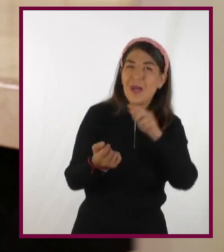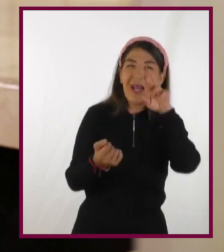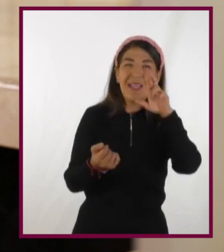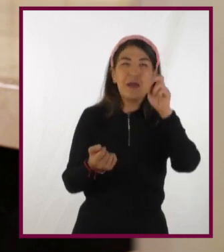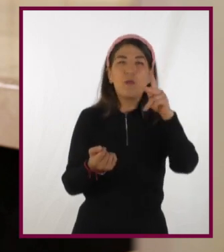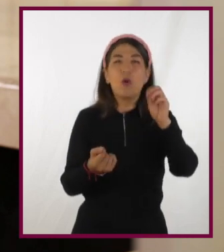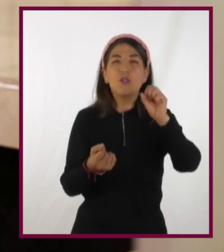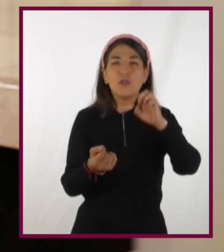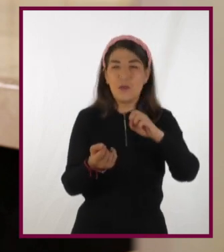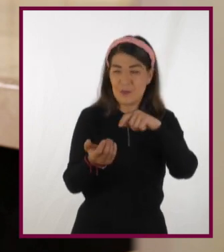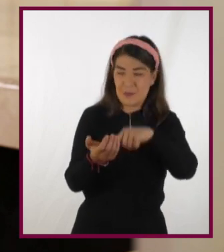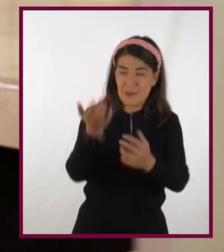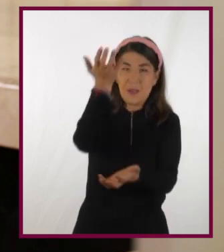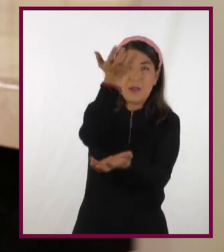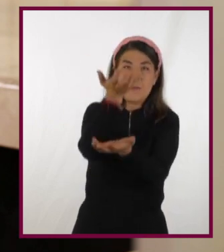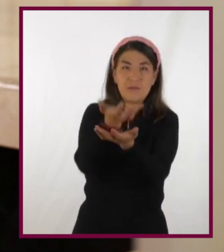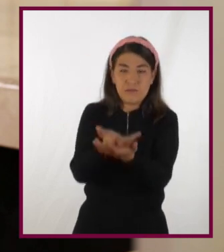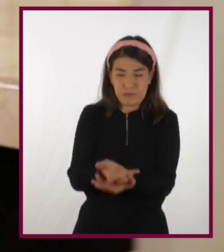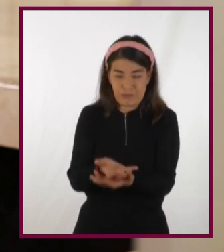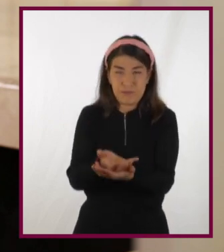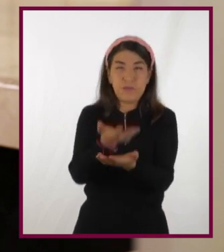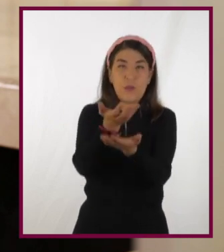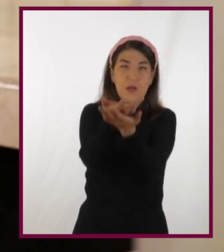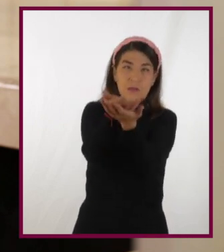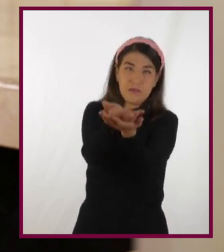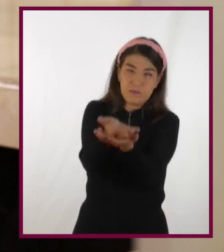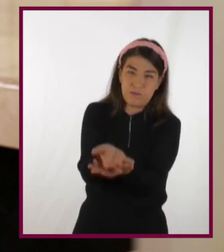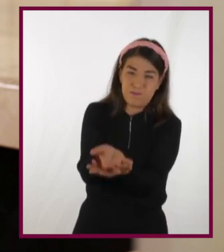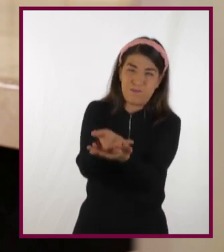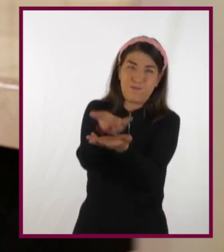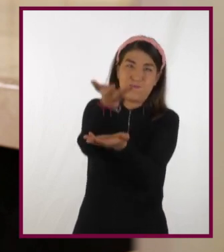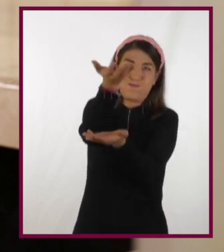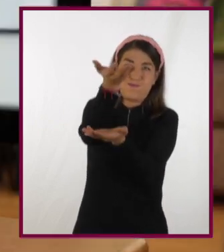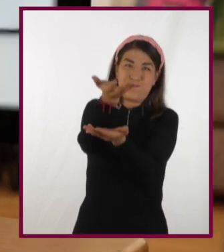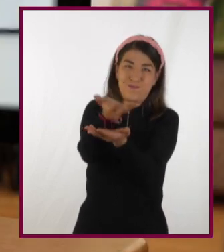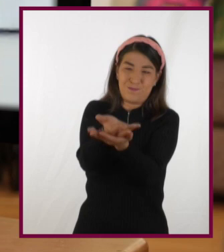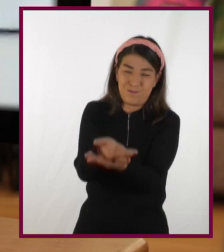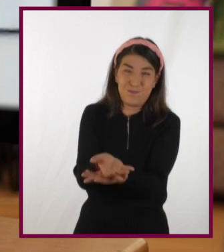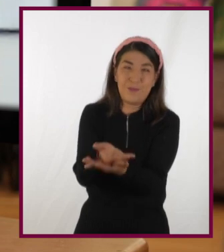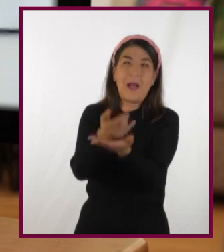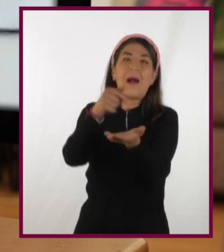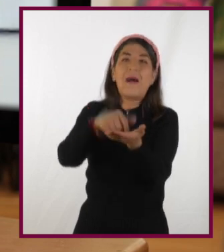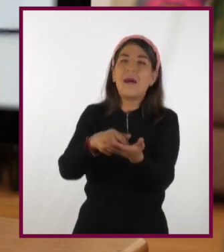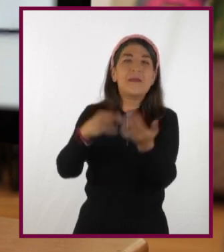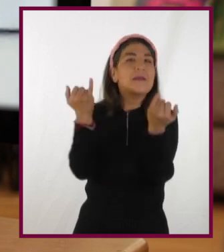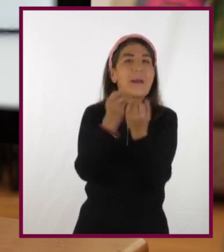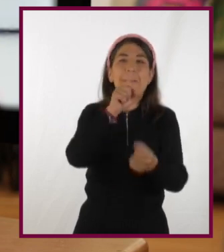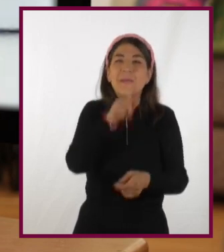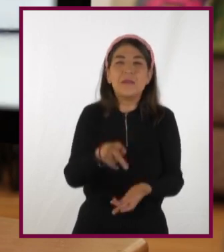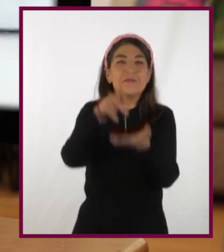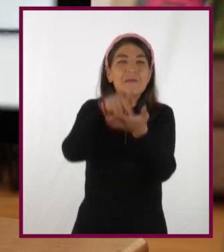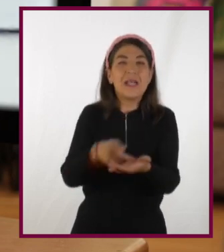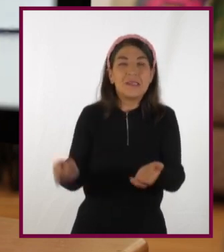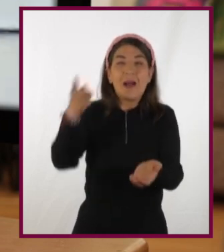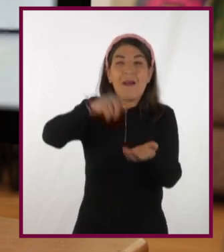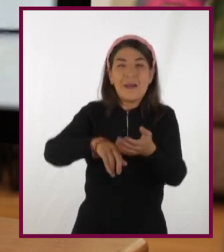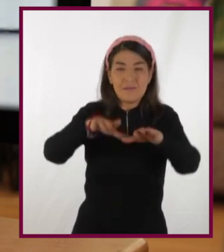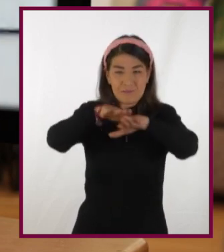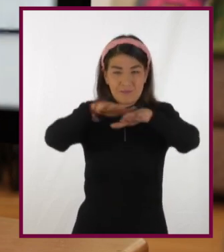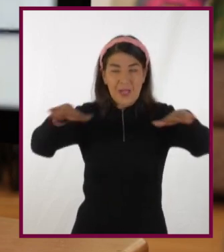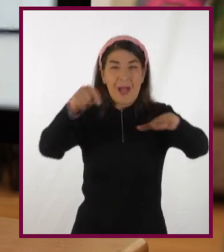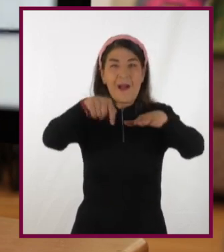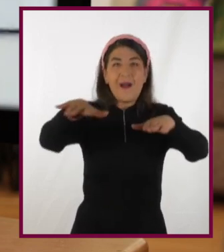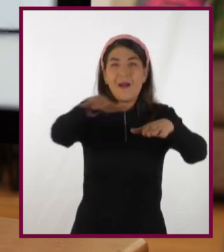ese fluido ejerce una fuerza, llamamos la fuerza boyante, ¿no? Que va de abajo hacia arriba, que es igual al peso del volumen de